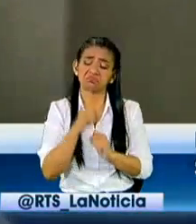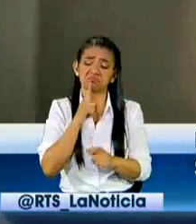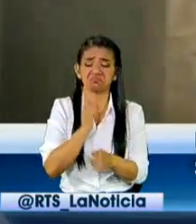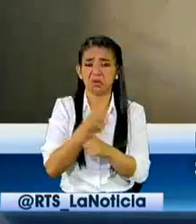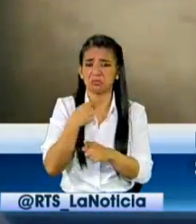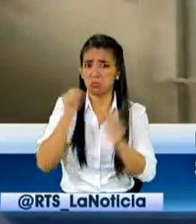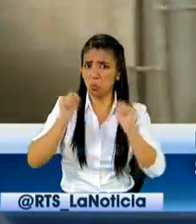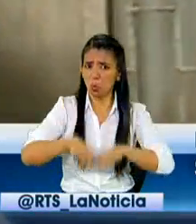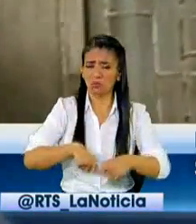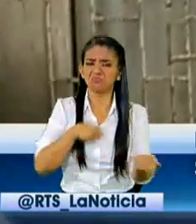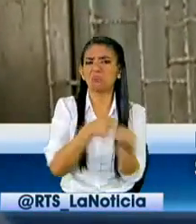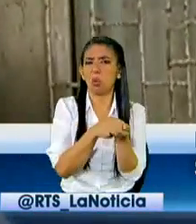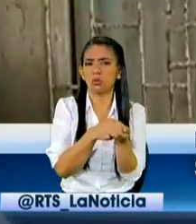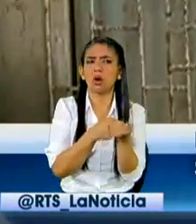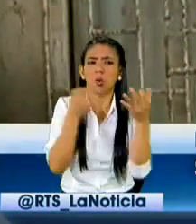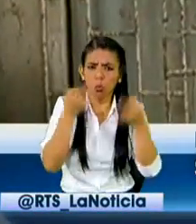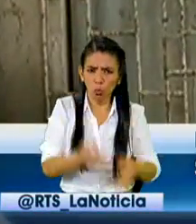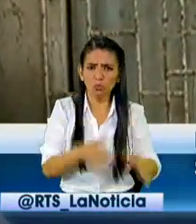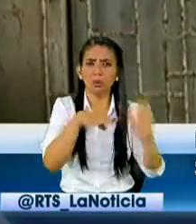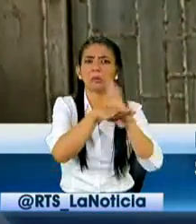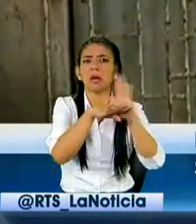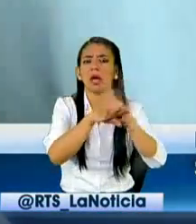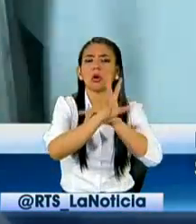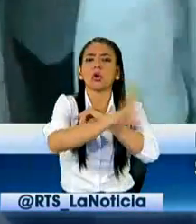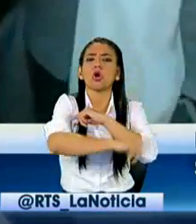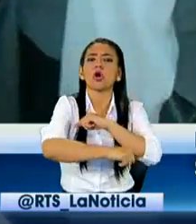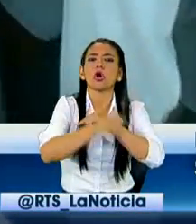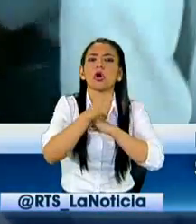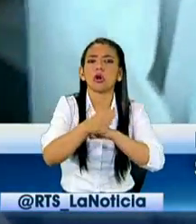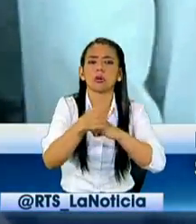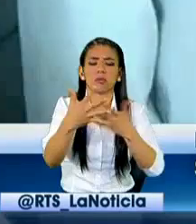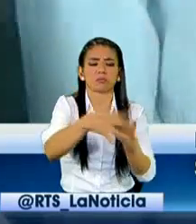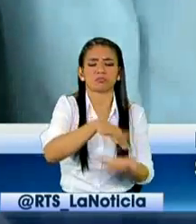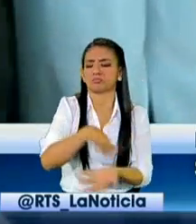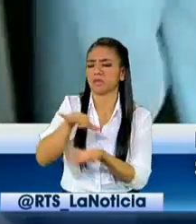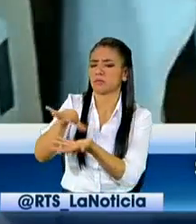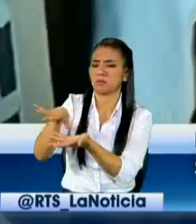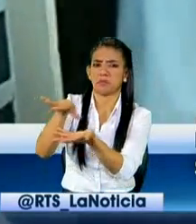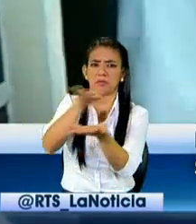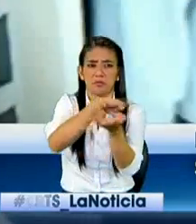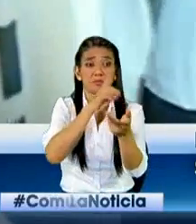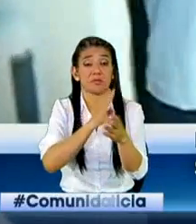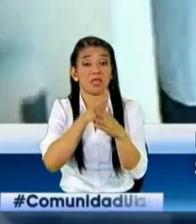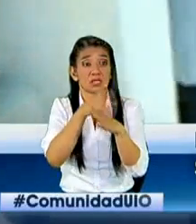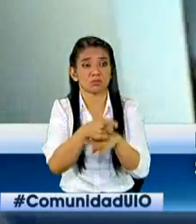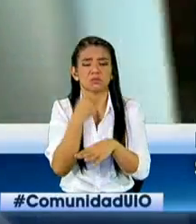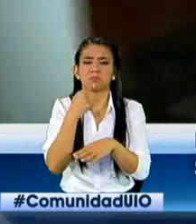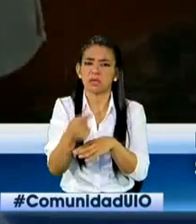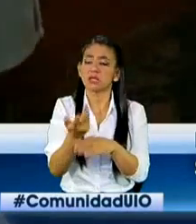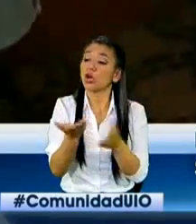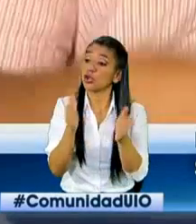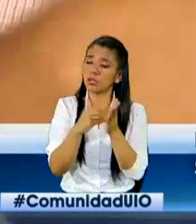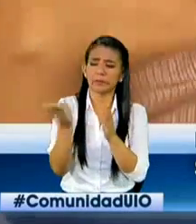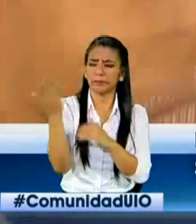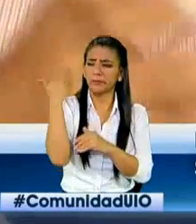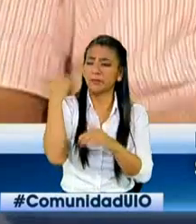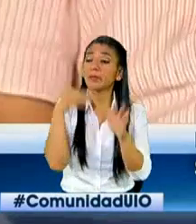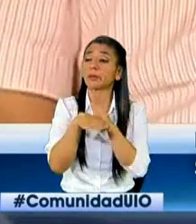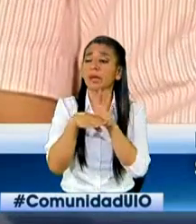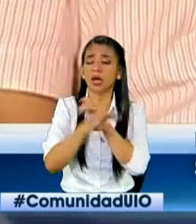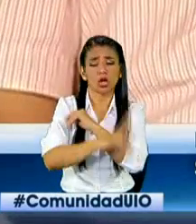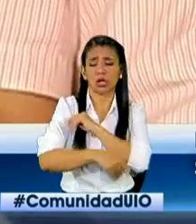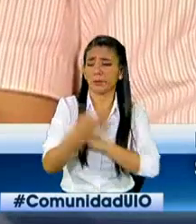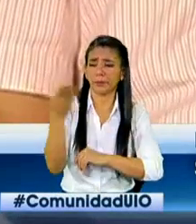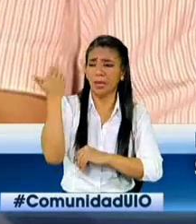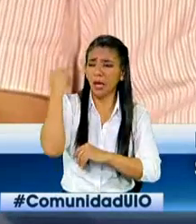dije, bueno, y sucedió, pues. Se metieron al banco y todo eso. Después me dijeron de nuevo que iban a atacar a otro